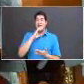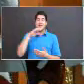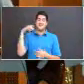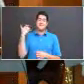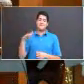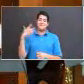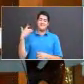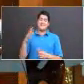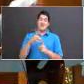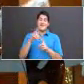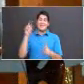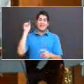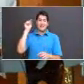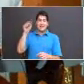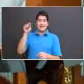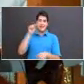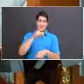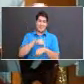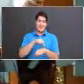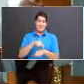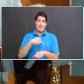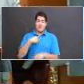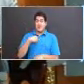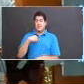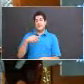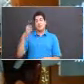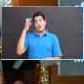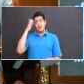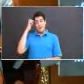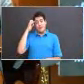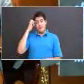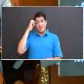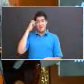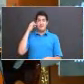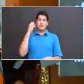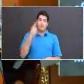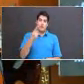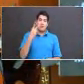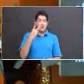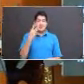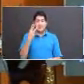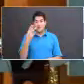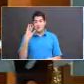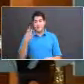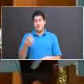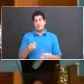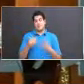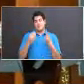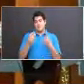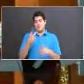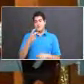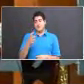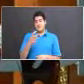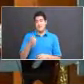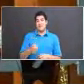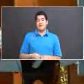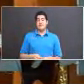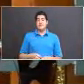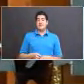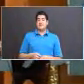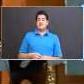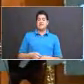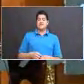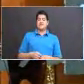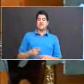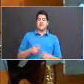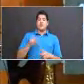Desde esa época, hermano, ya lo pienso 2, 3, 4, 5. Pero es que predico antes de la Santa Cena, para convencerme a mí